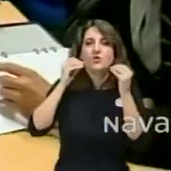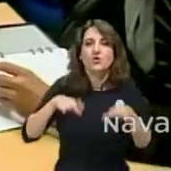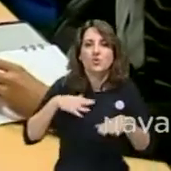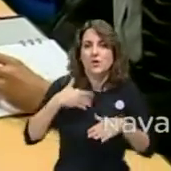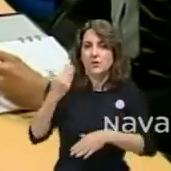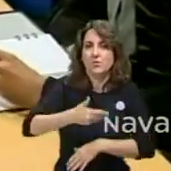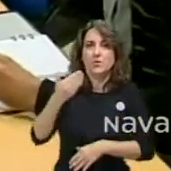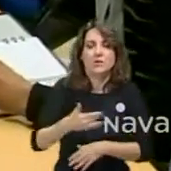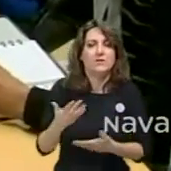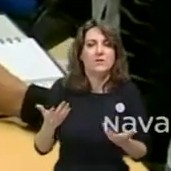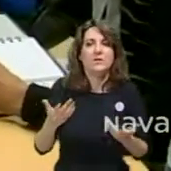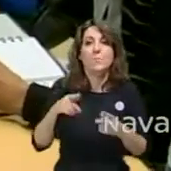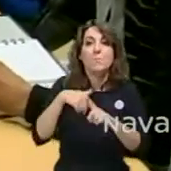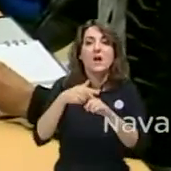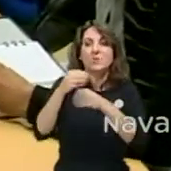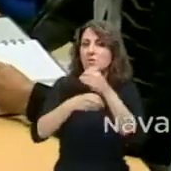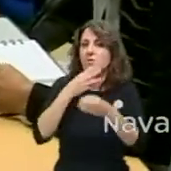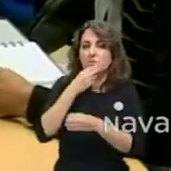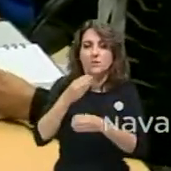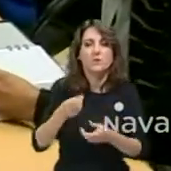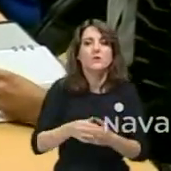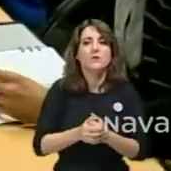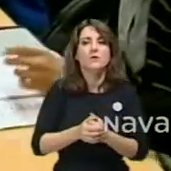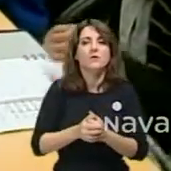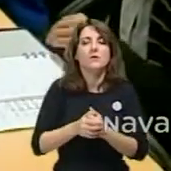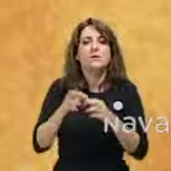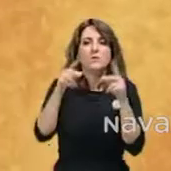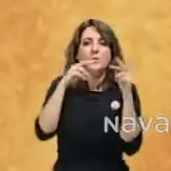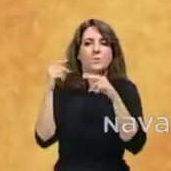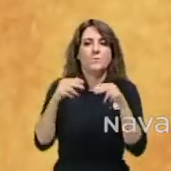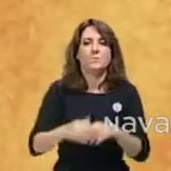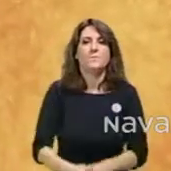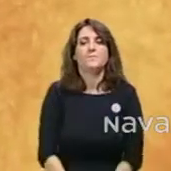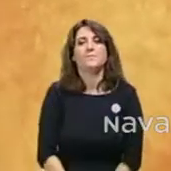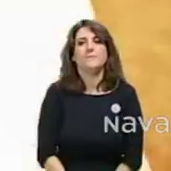concierto buenísimo, sí. De verdad. Jesús vino, bueno, yo estuve muy bonito, de nivel muy alto.